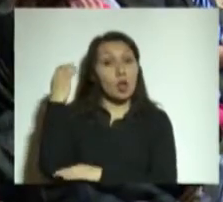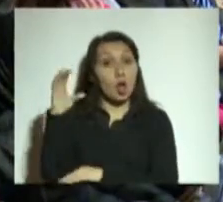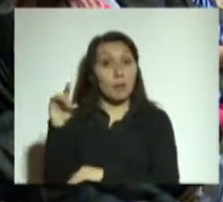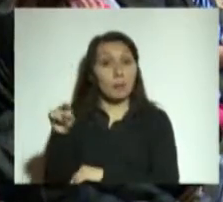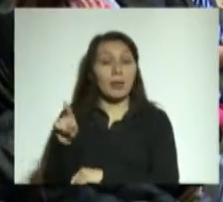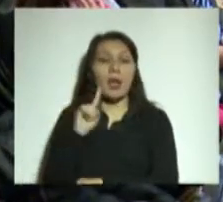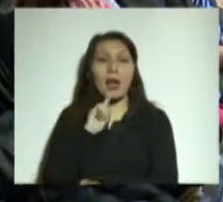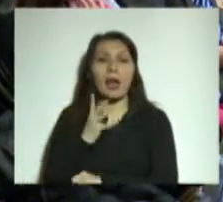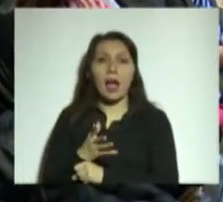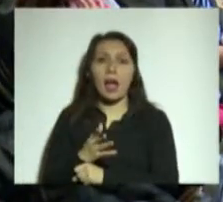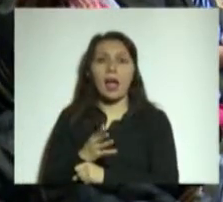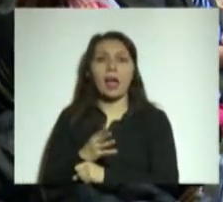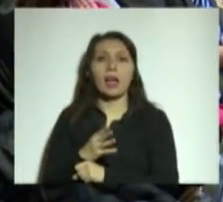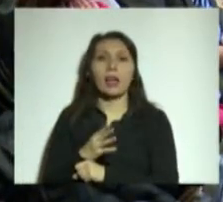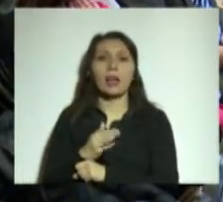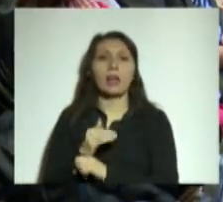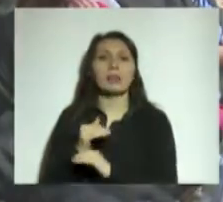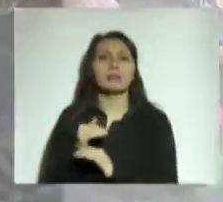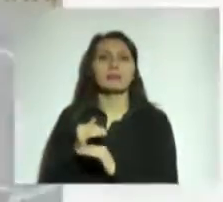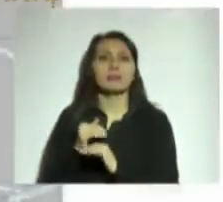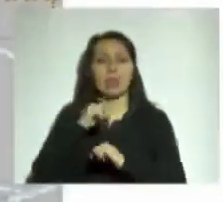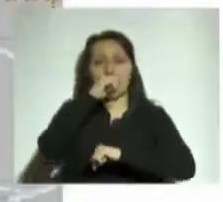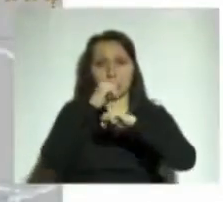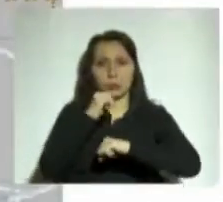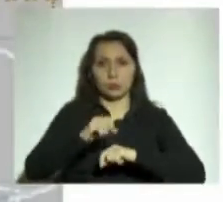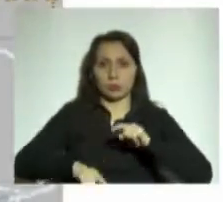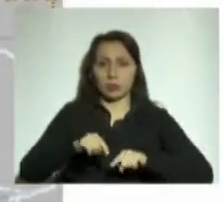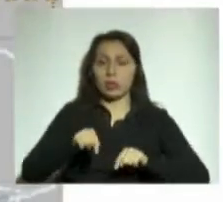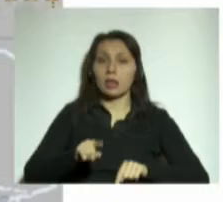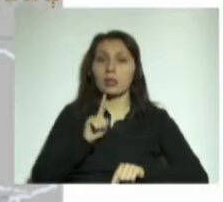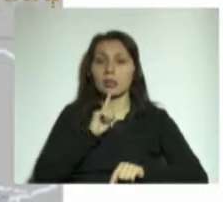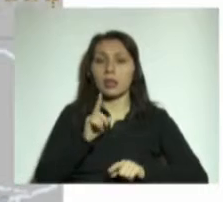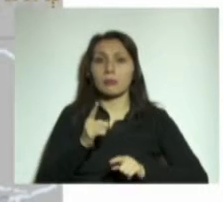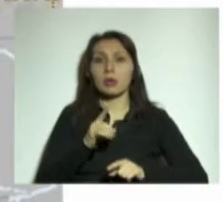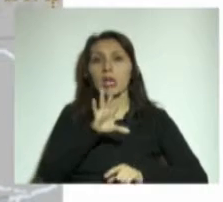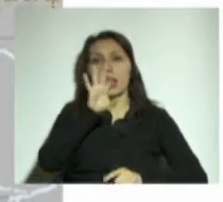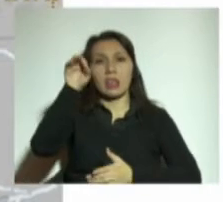Colombia tiene una estructura territorial. Aquí estamos en la escala